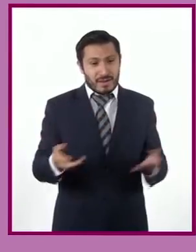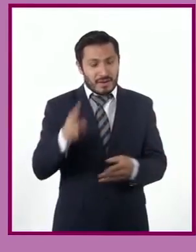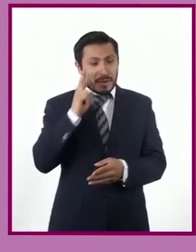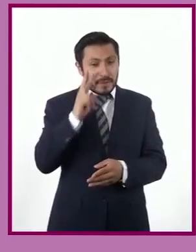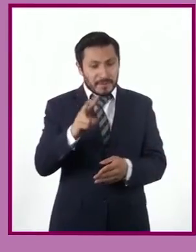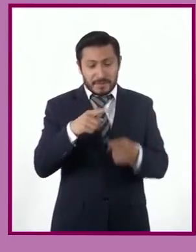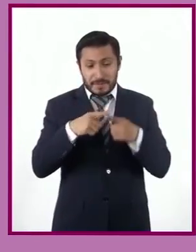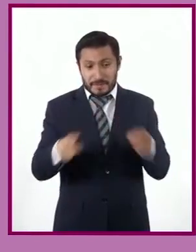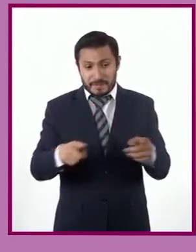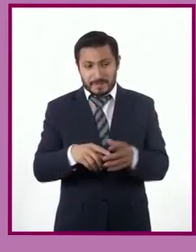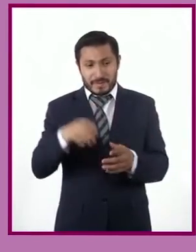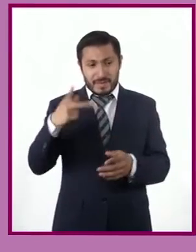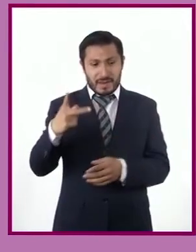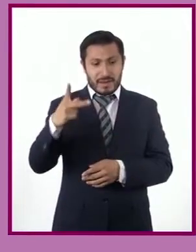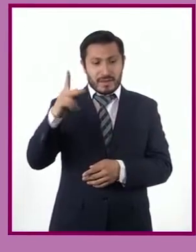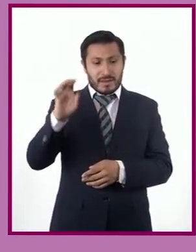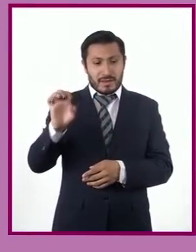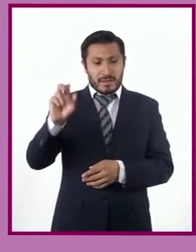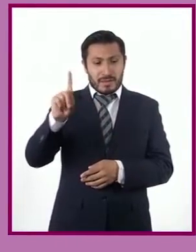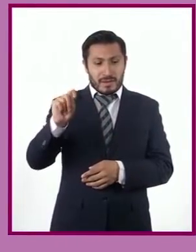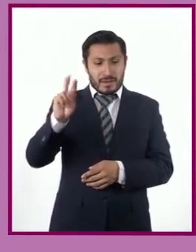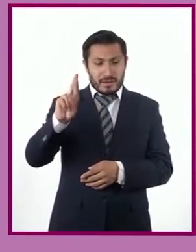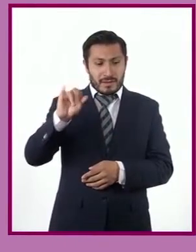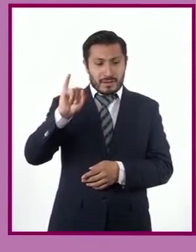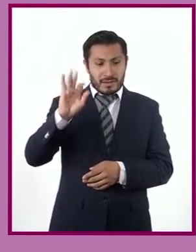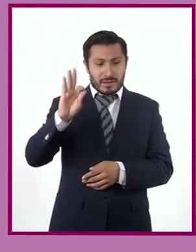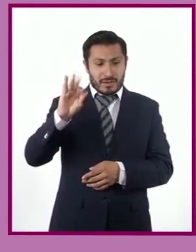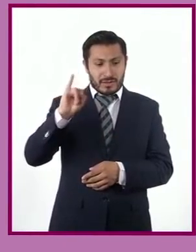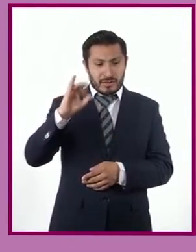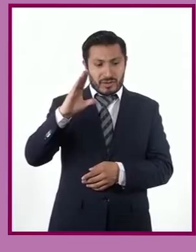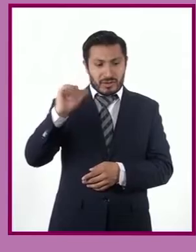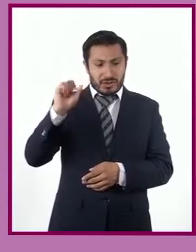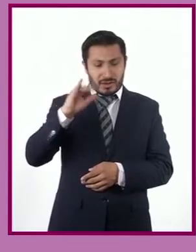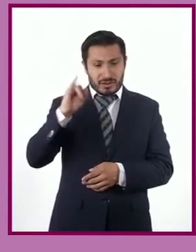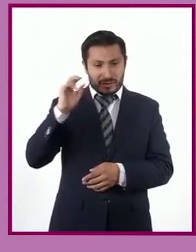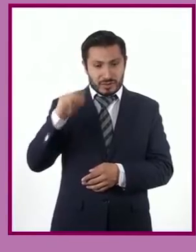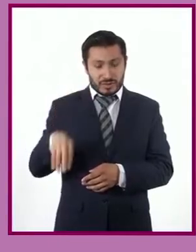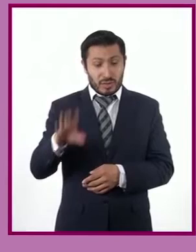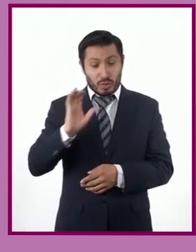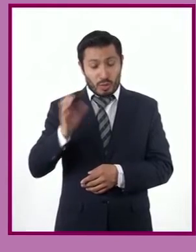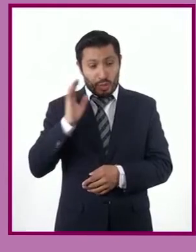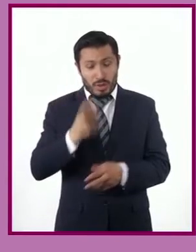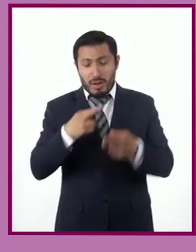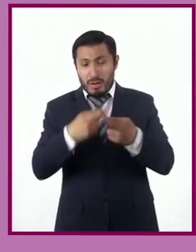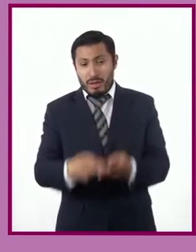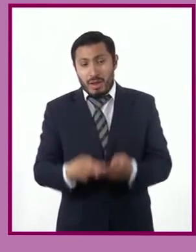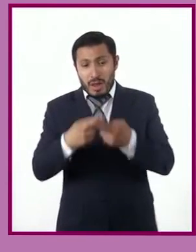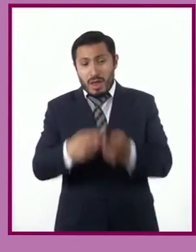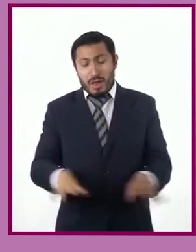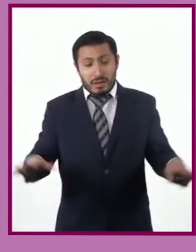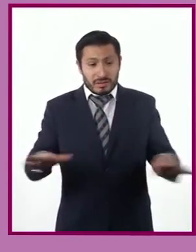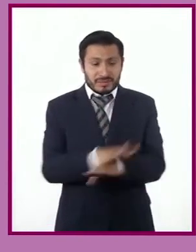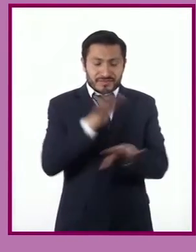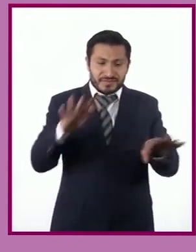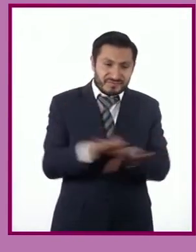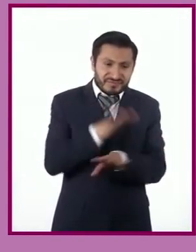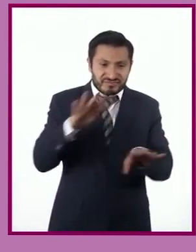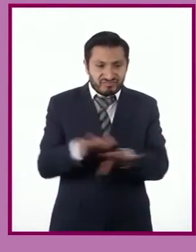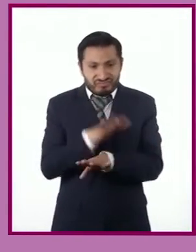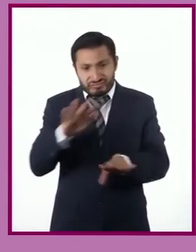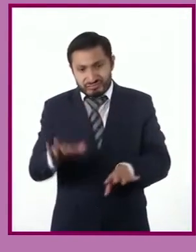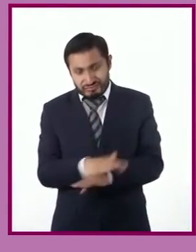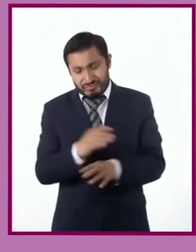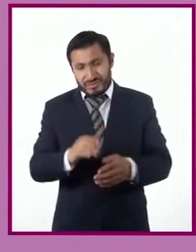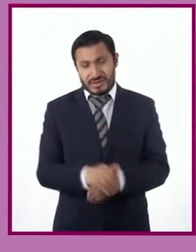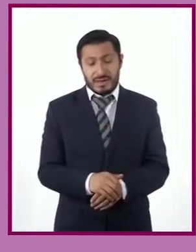La petrificación sucede cuando los restos orgánicos sufren alteraciones químicas debido al paso de sales minerales del medio